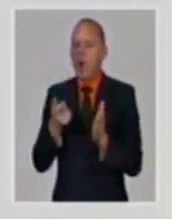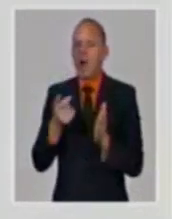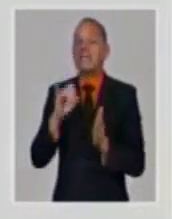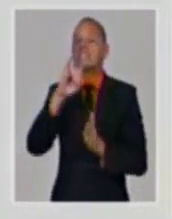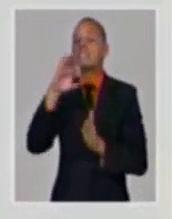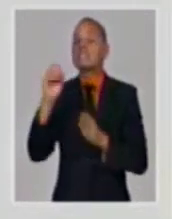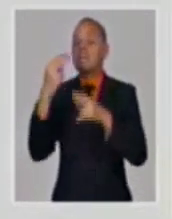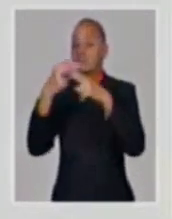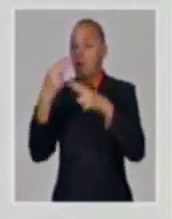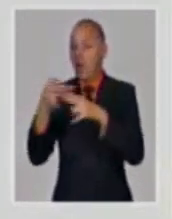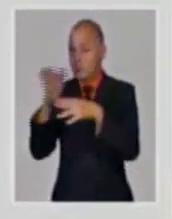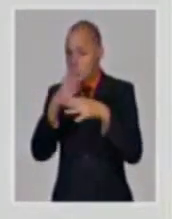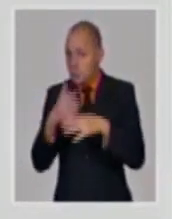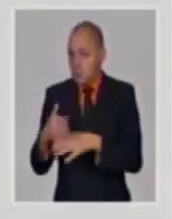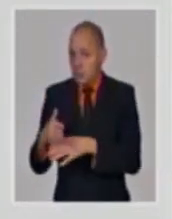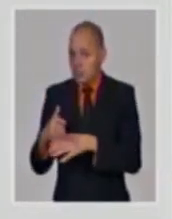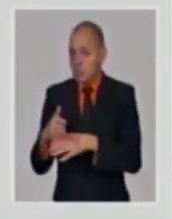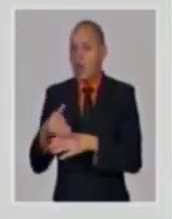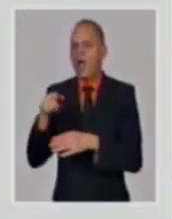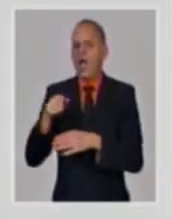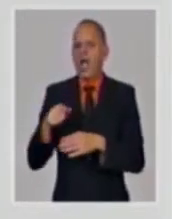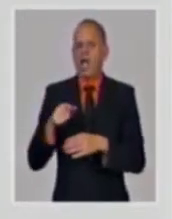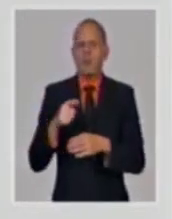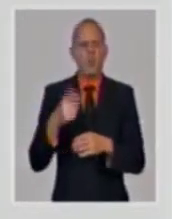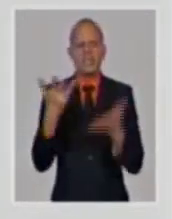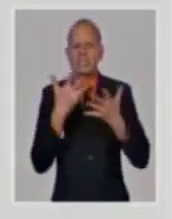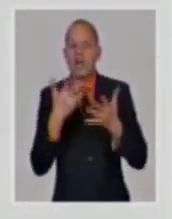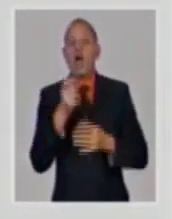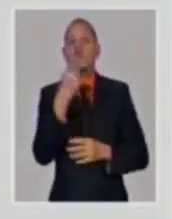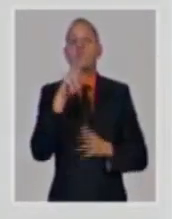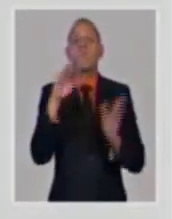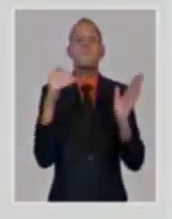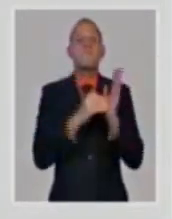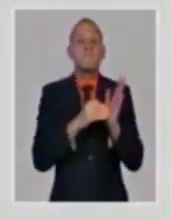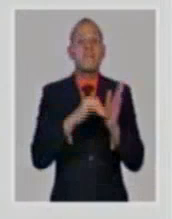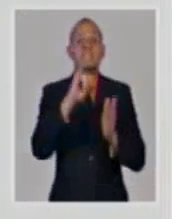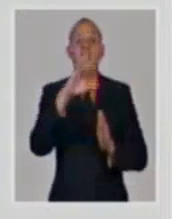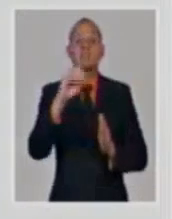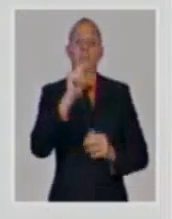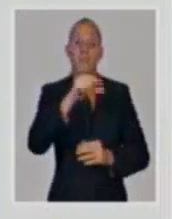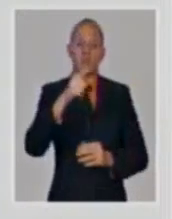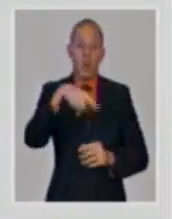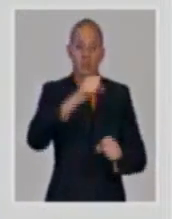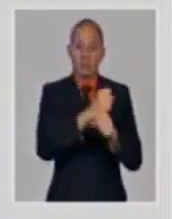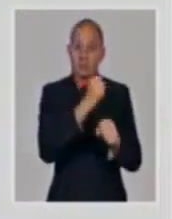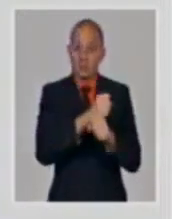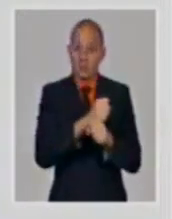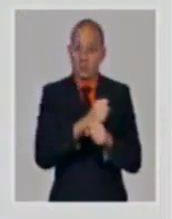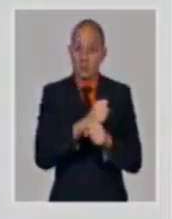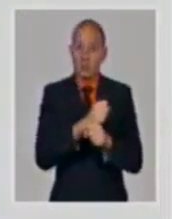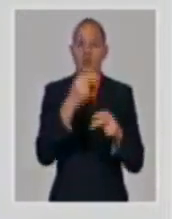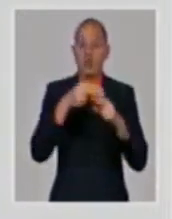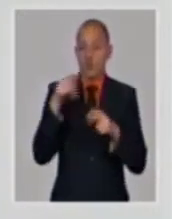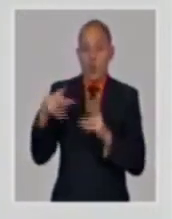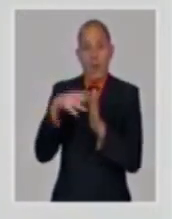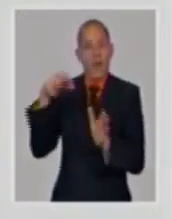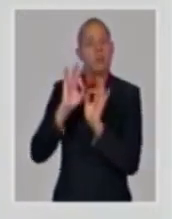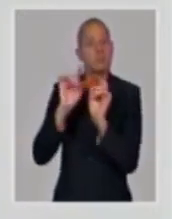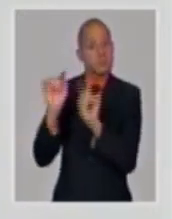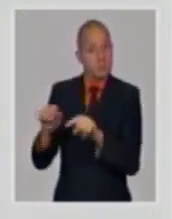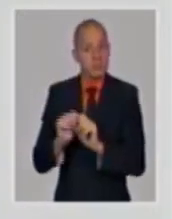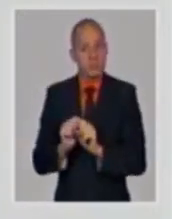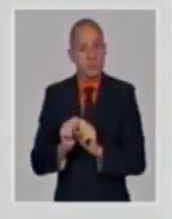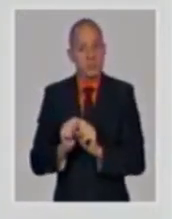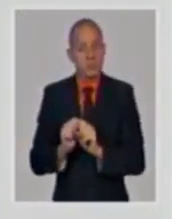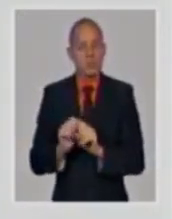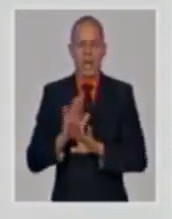12.400 trabajadores. También se decidió que ese pago se hiciera con carácter retroactivo, o